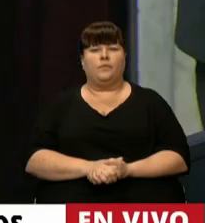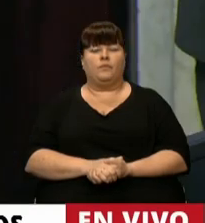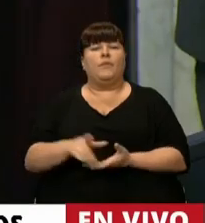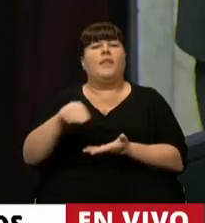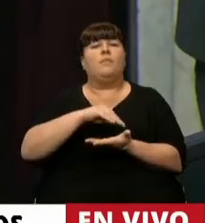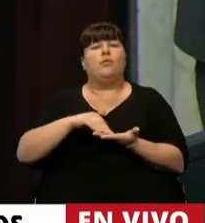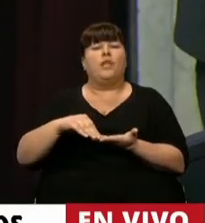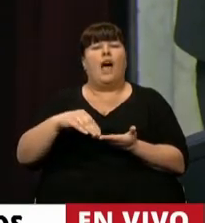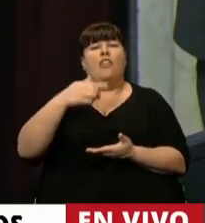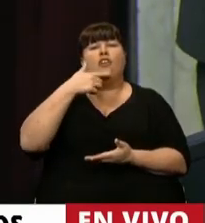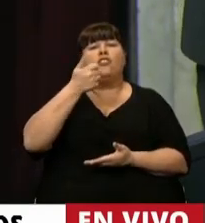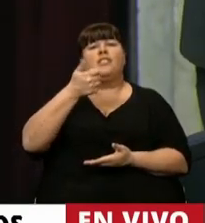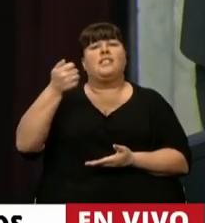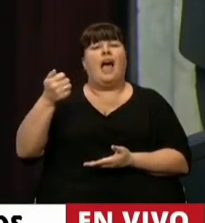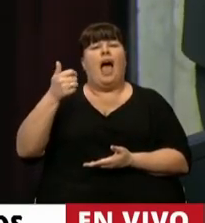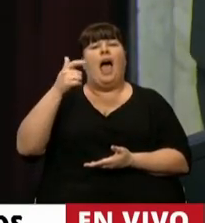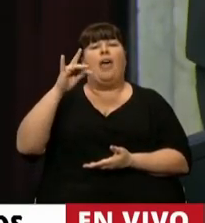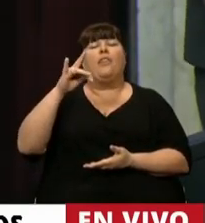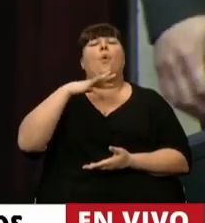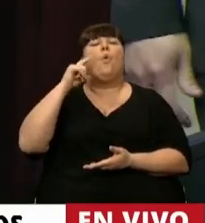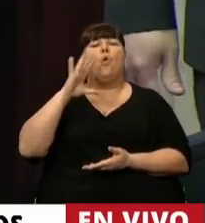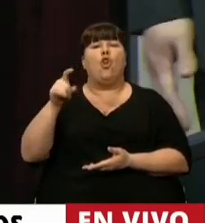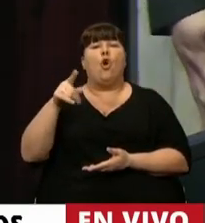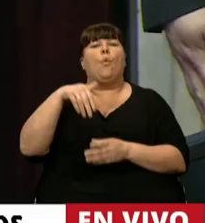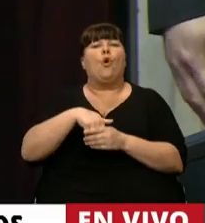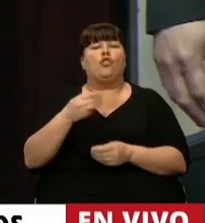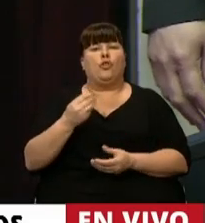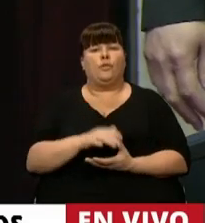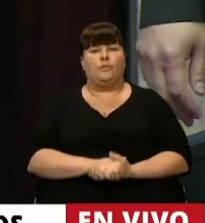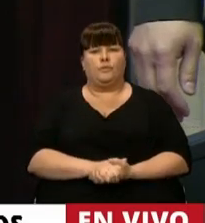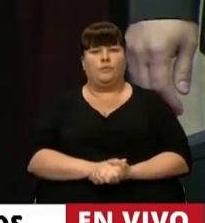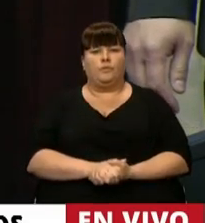diputados a de julio el sentido de su voto